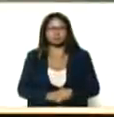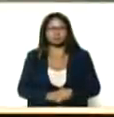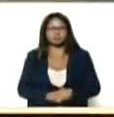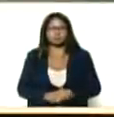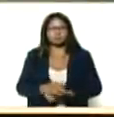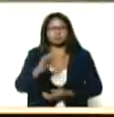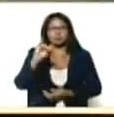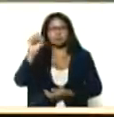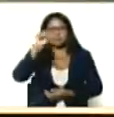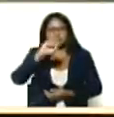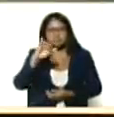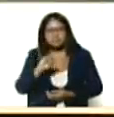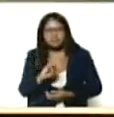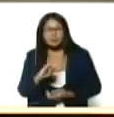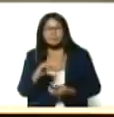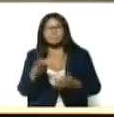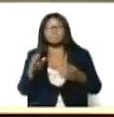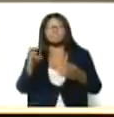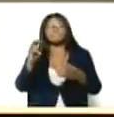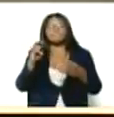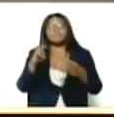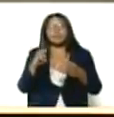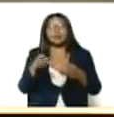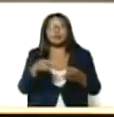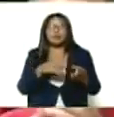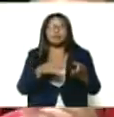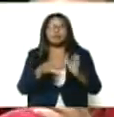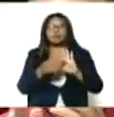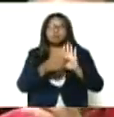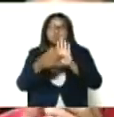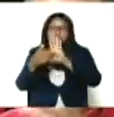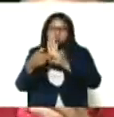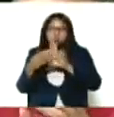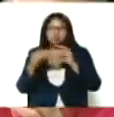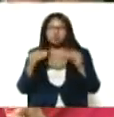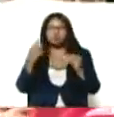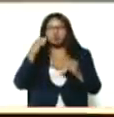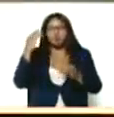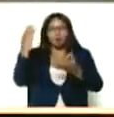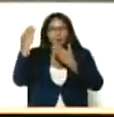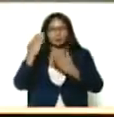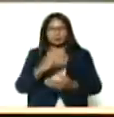Reinci Moreno, comisionado de Agitación y Propaganda, el hombre que agita.